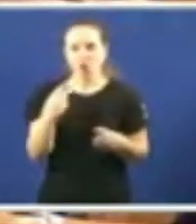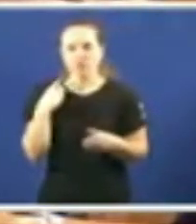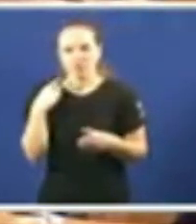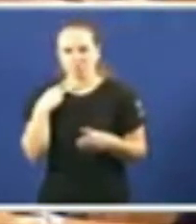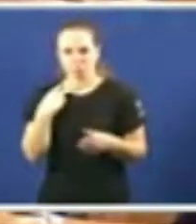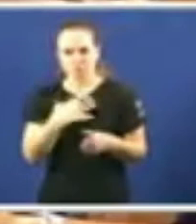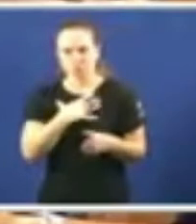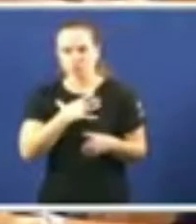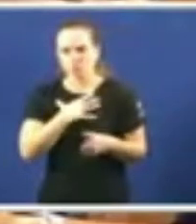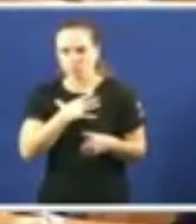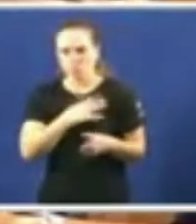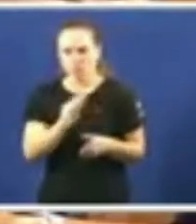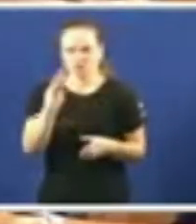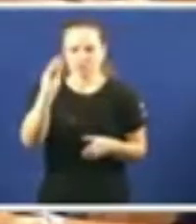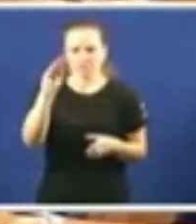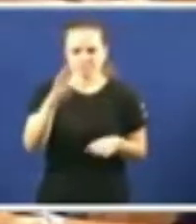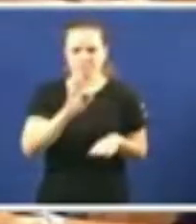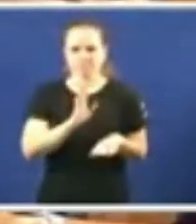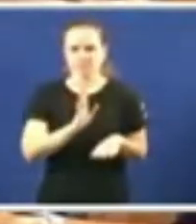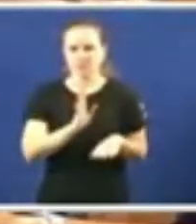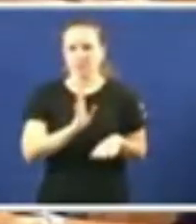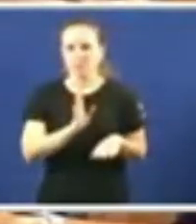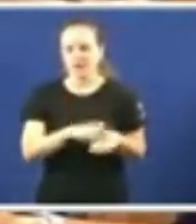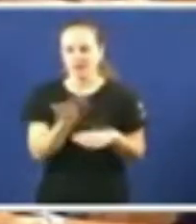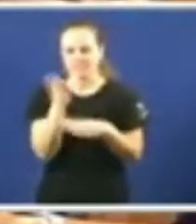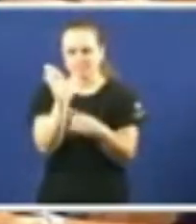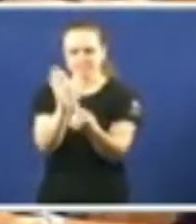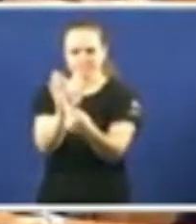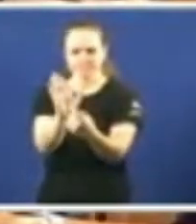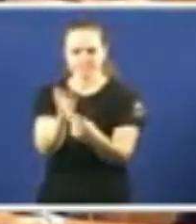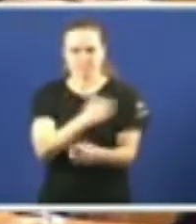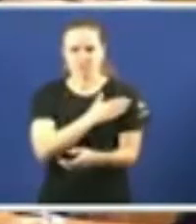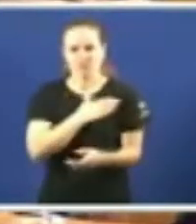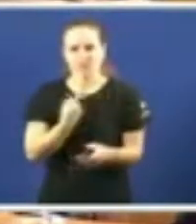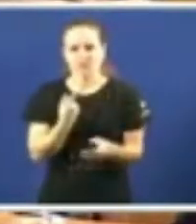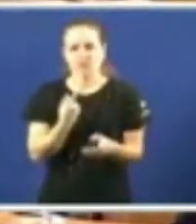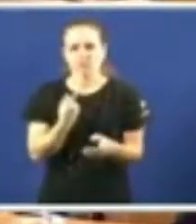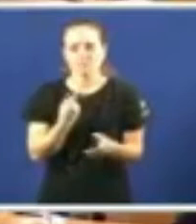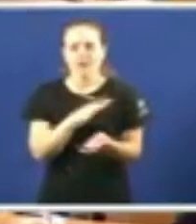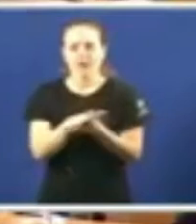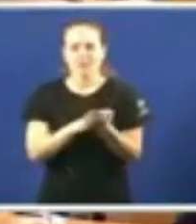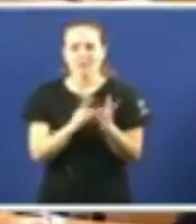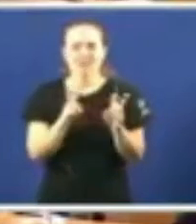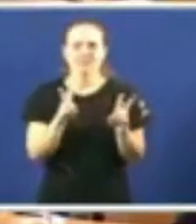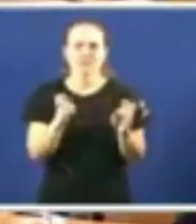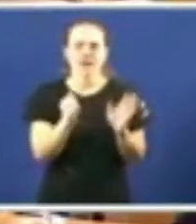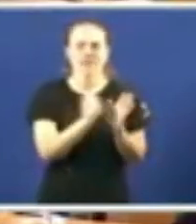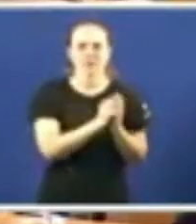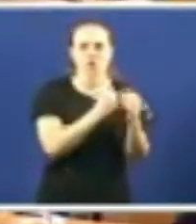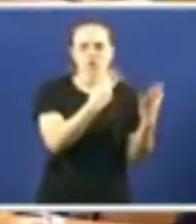do regulamento. Y yo quiero pedir a observancia do regulamento en relación con artigo 76, que tiene que ver